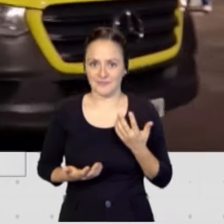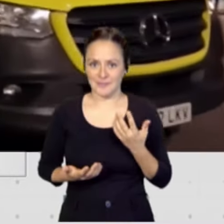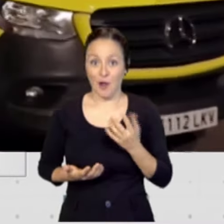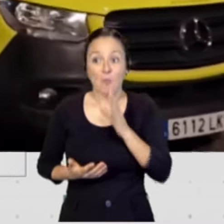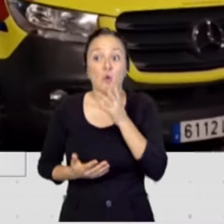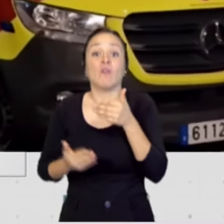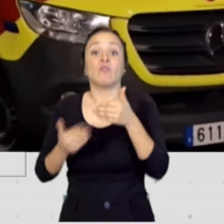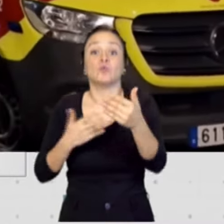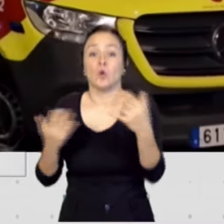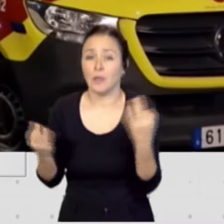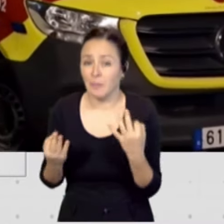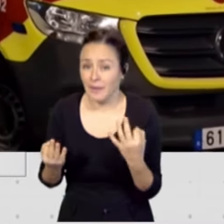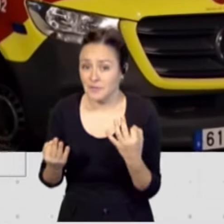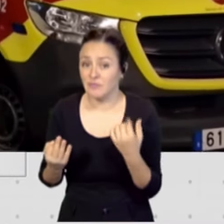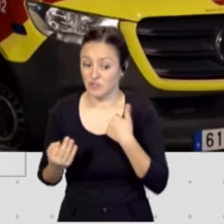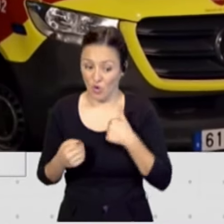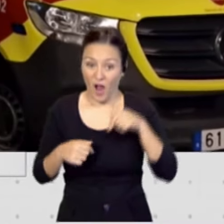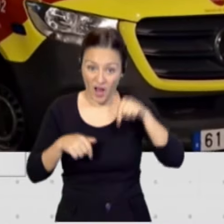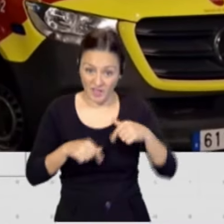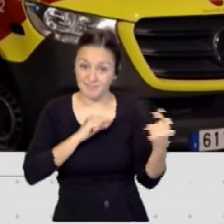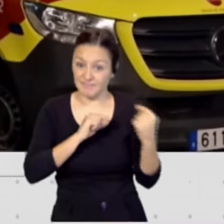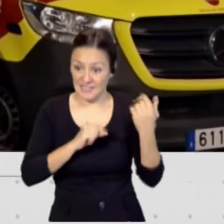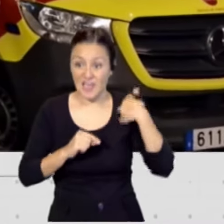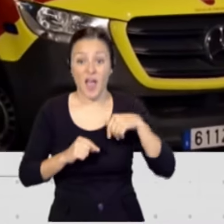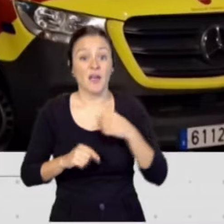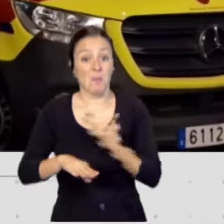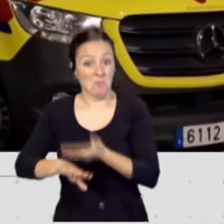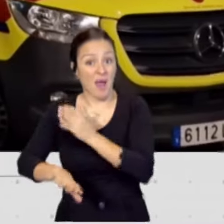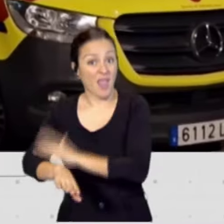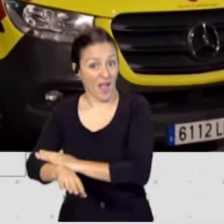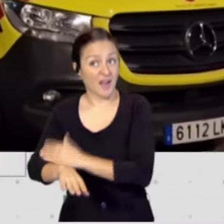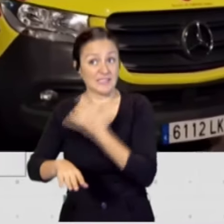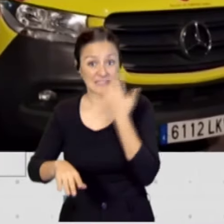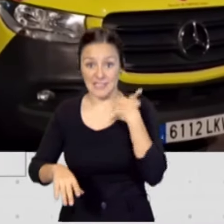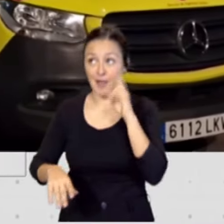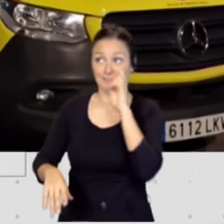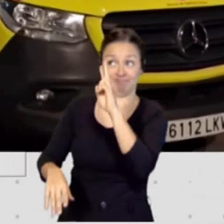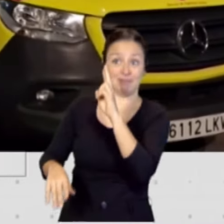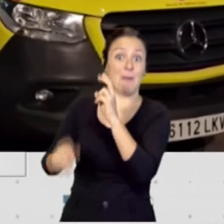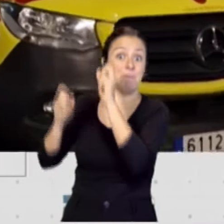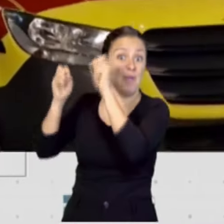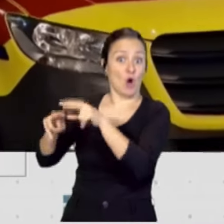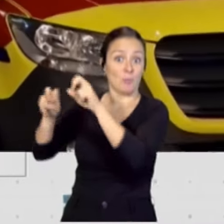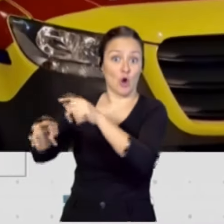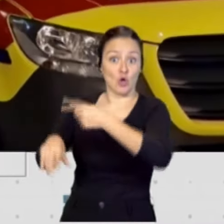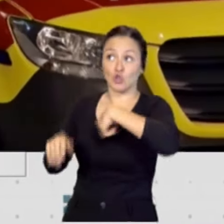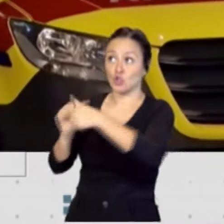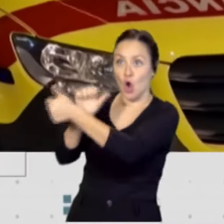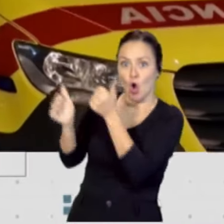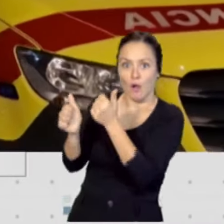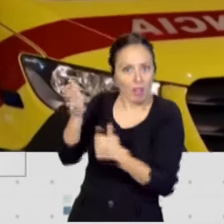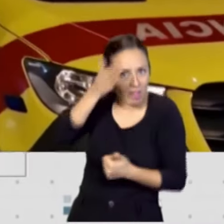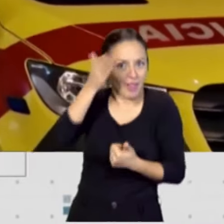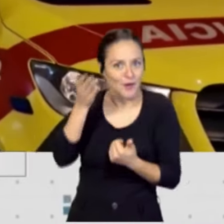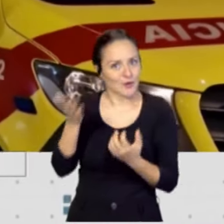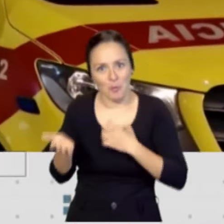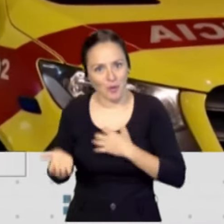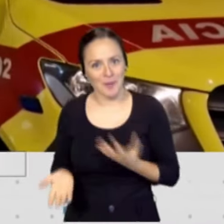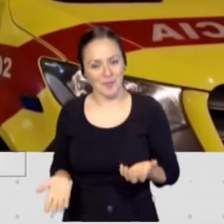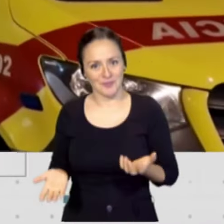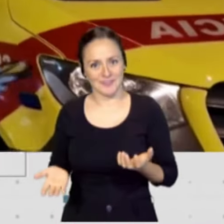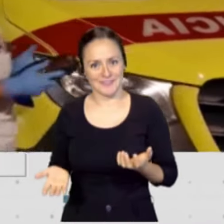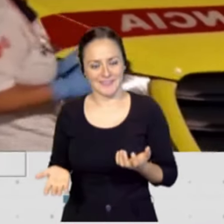en esta mesa contigo Antonio baleares va por delante de nosotros a peor Qué pasa que no vamos a aprender O sea tú no puede ser que tú vengas a